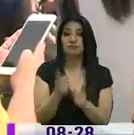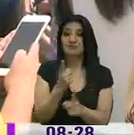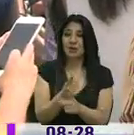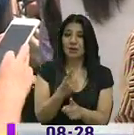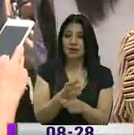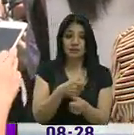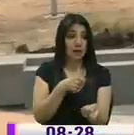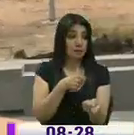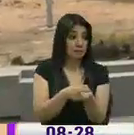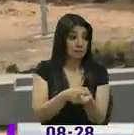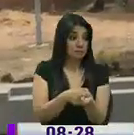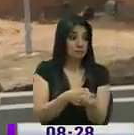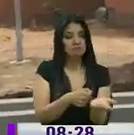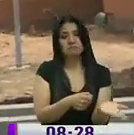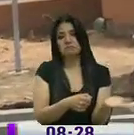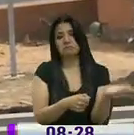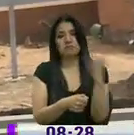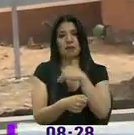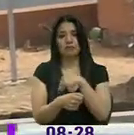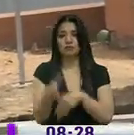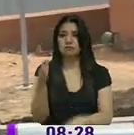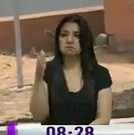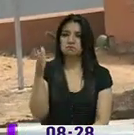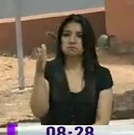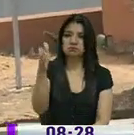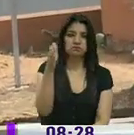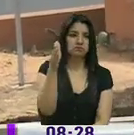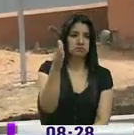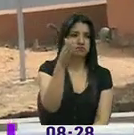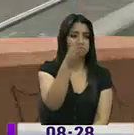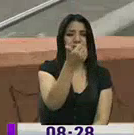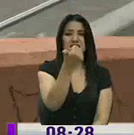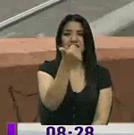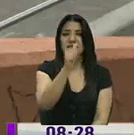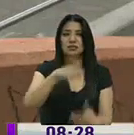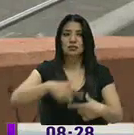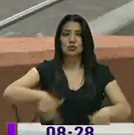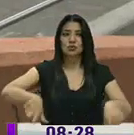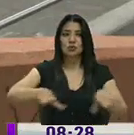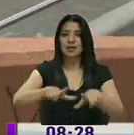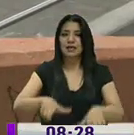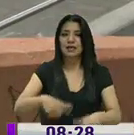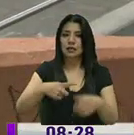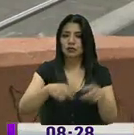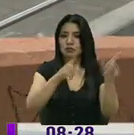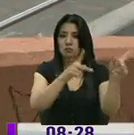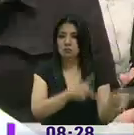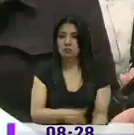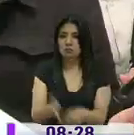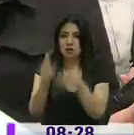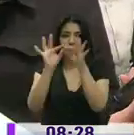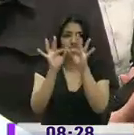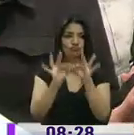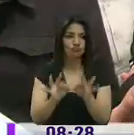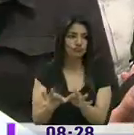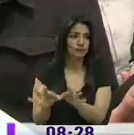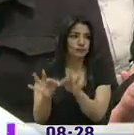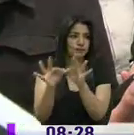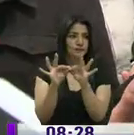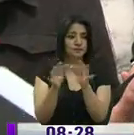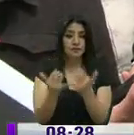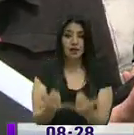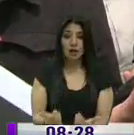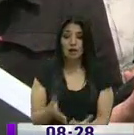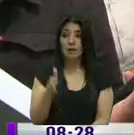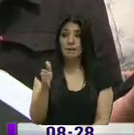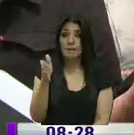con ellos se realizó un recorrido por algunos de los 10 puntos de la ciudad que prevén ser intervenidos que queremos ahora con este recorrido